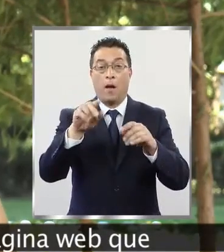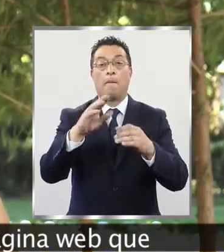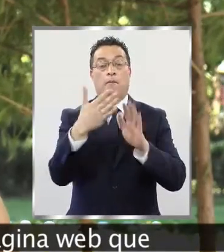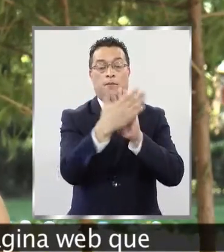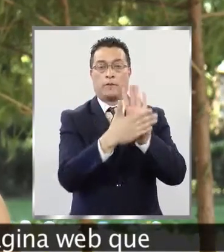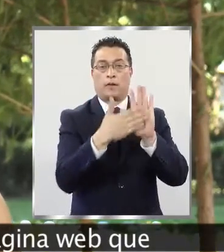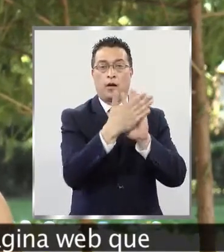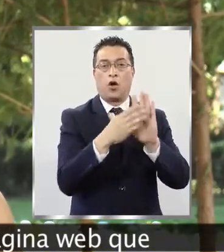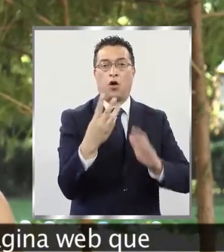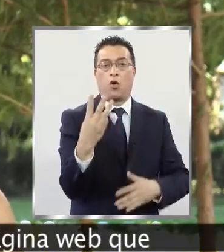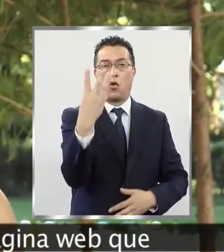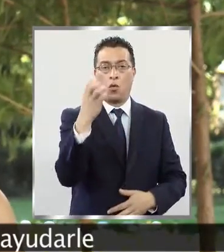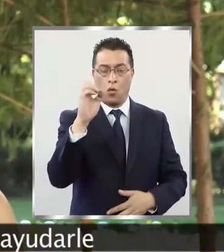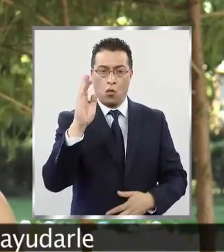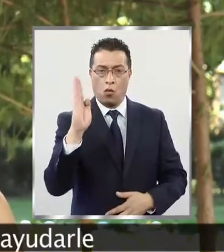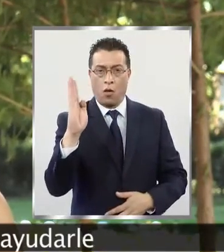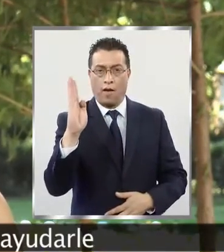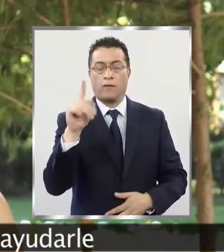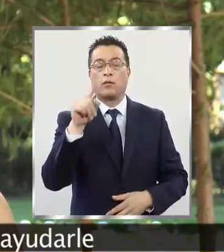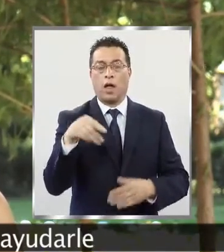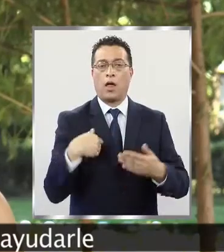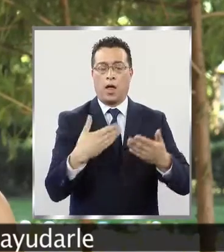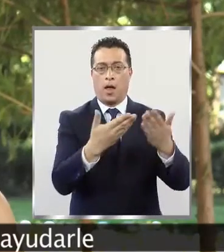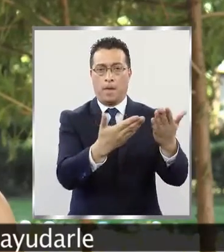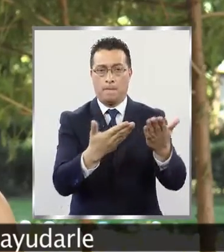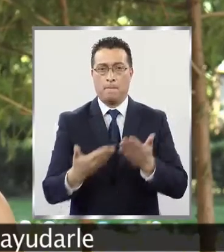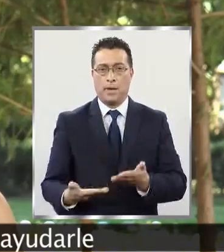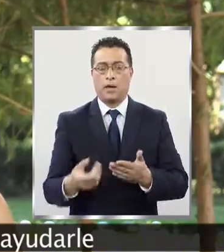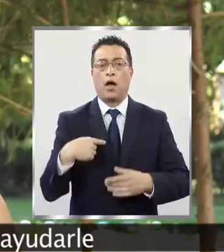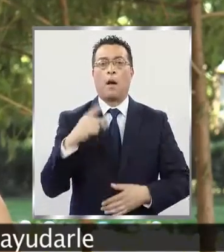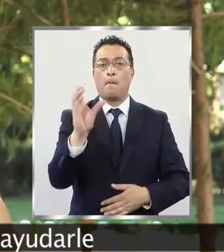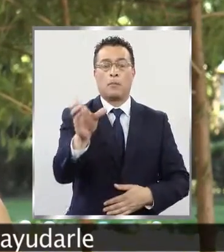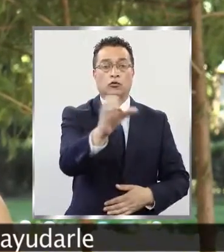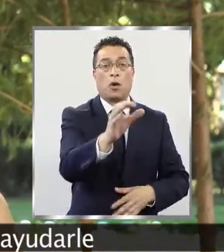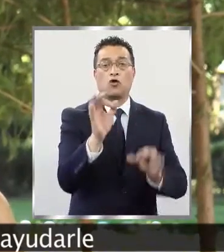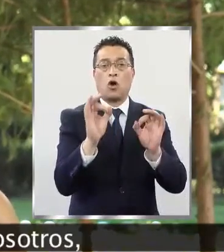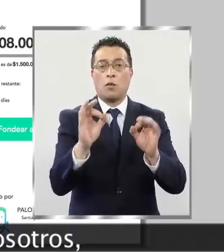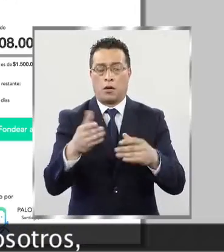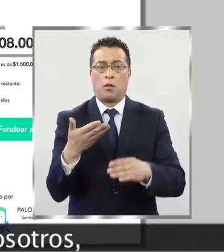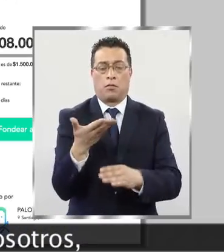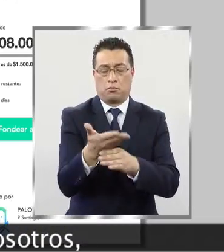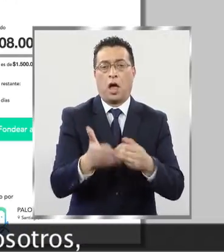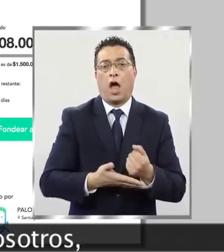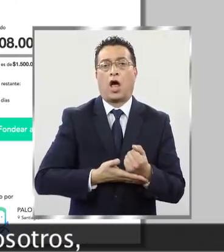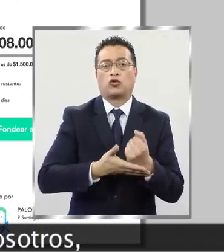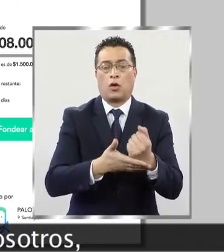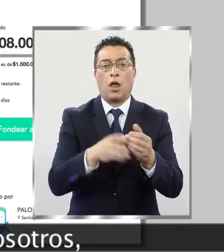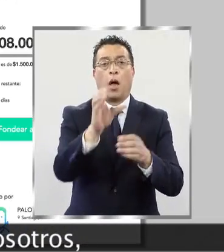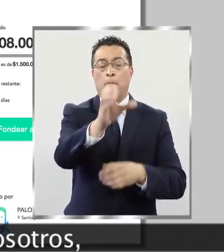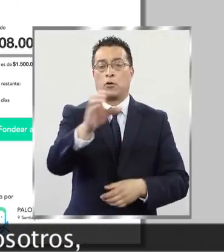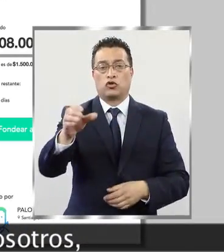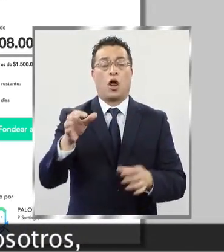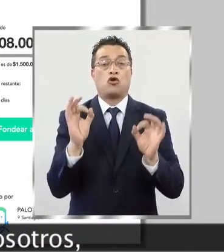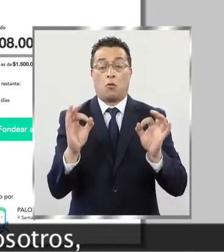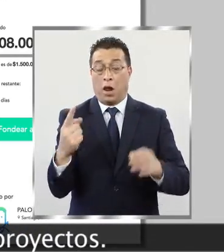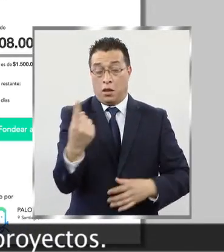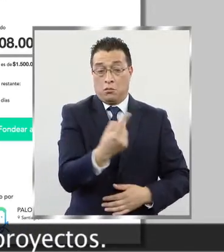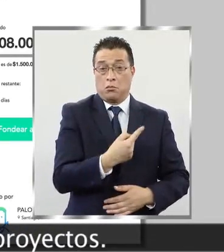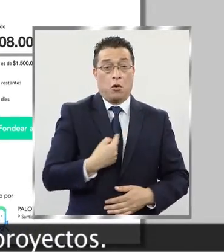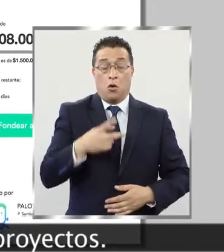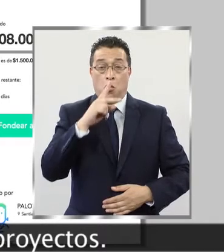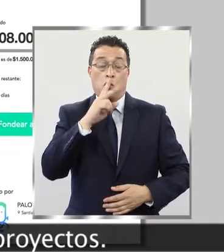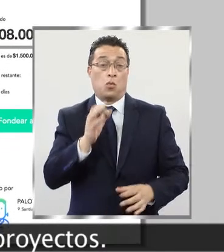invita a la gente común a ayudarle a gente común como nosotros a